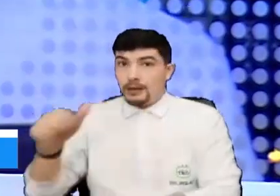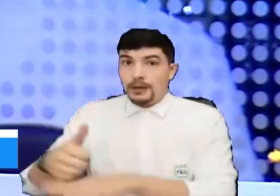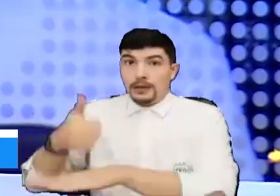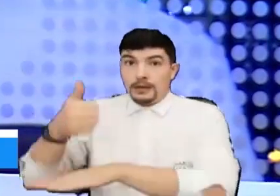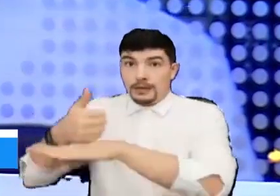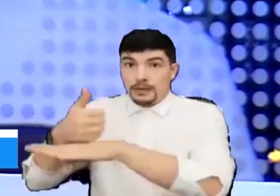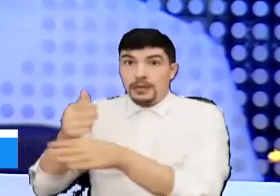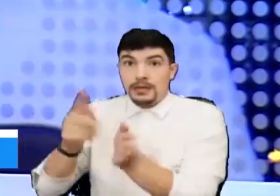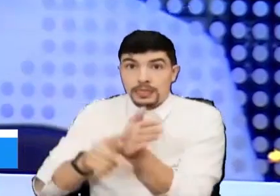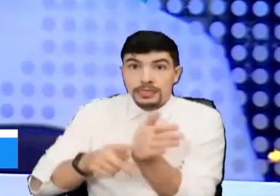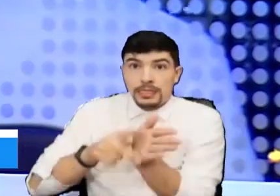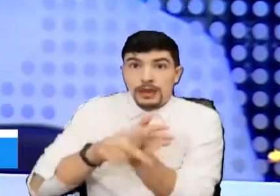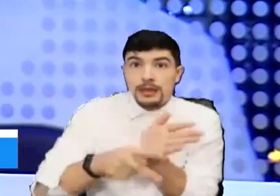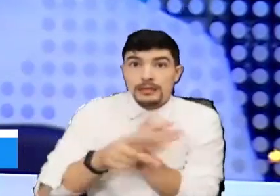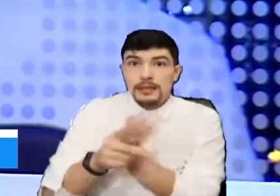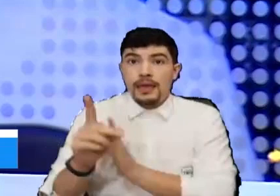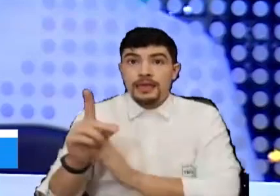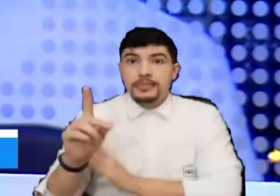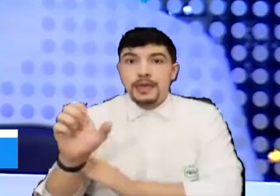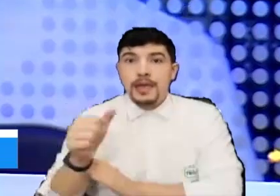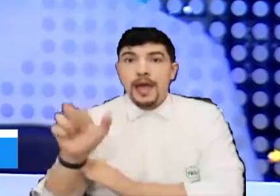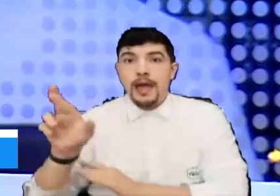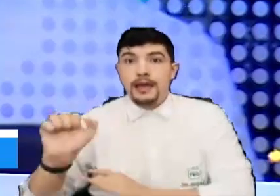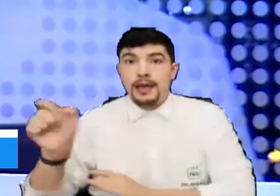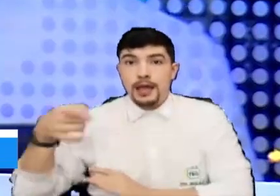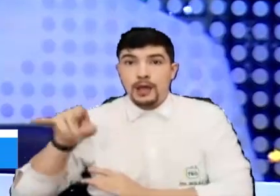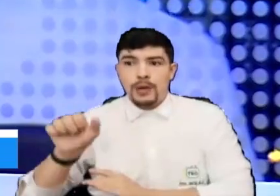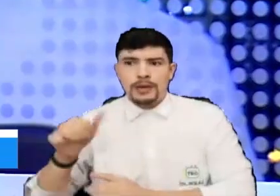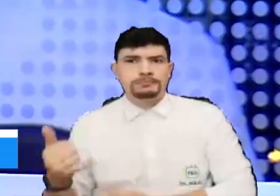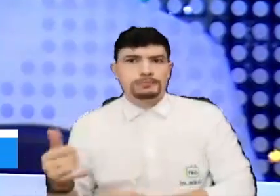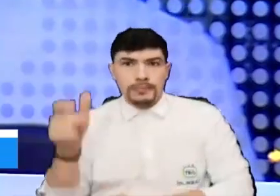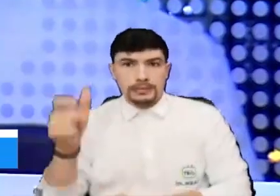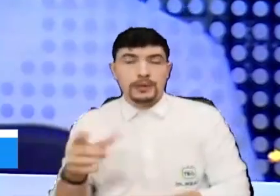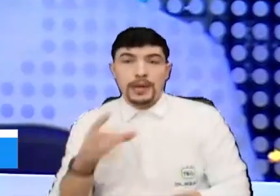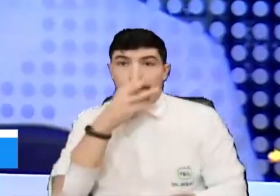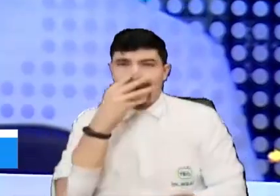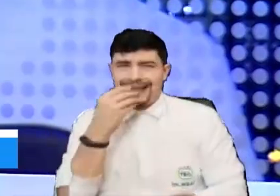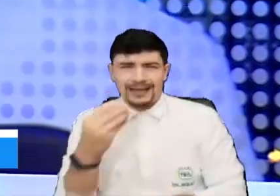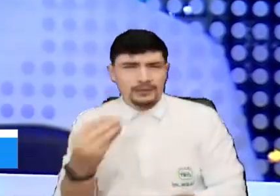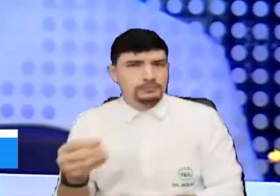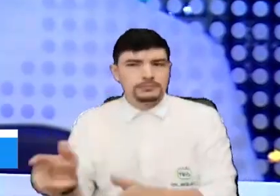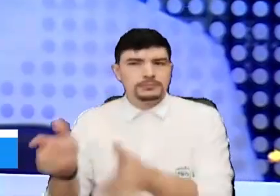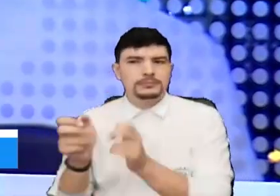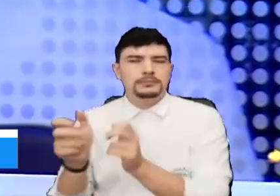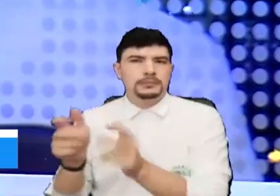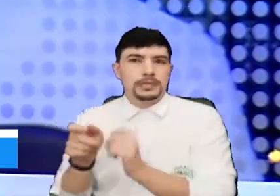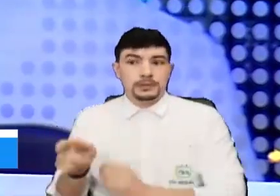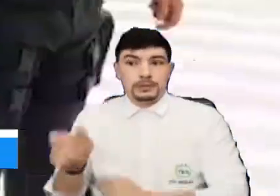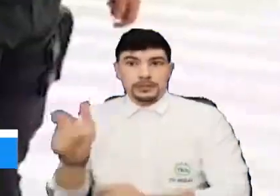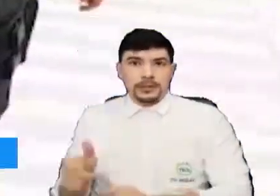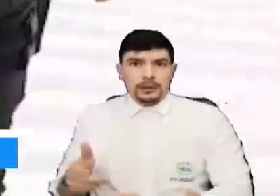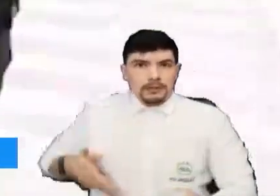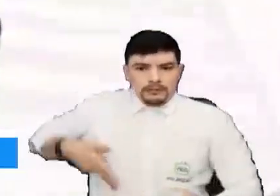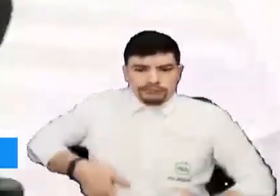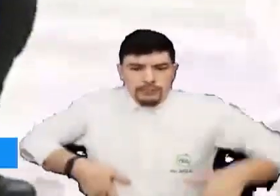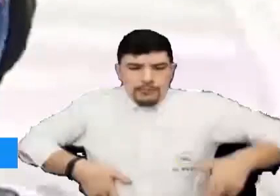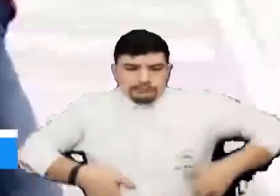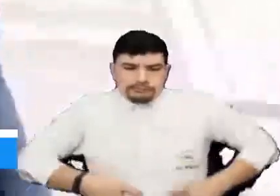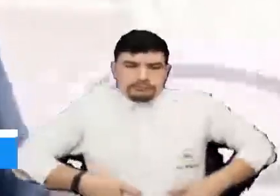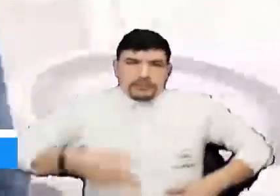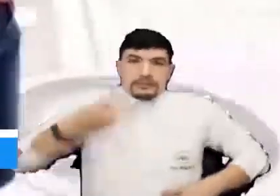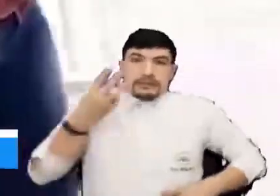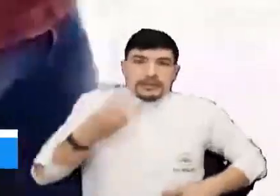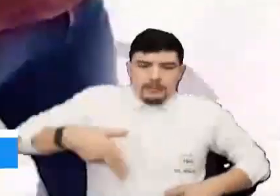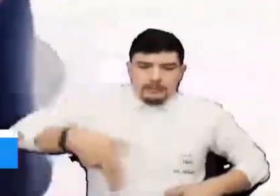Aragua. El hombre, al parecer, pretendía extorsionar a comerciantes portando 3 armas de fuego. La captura